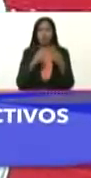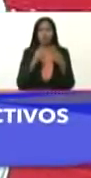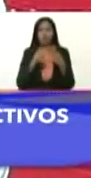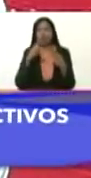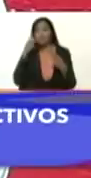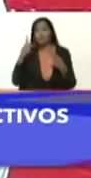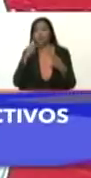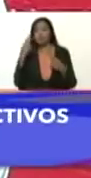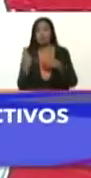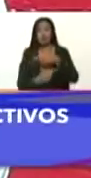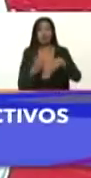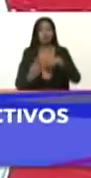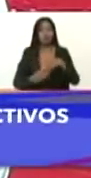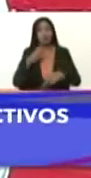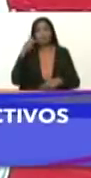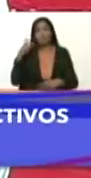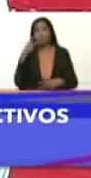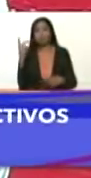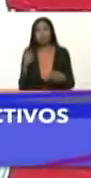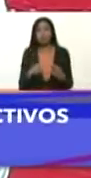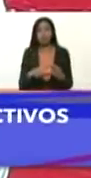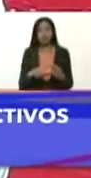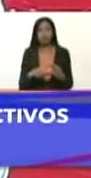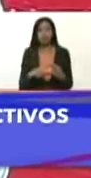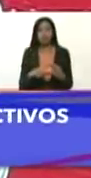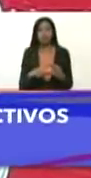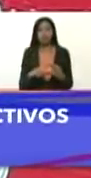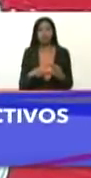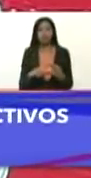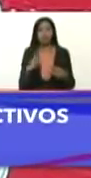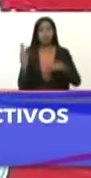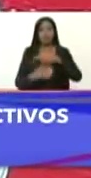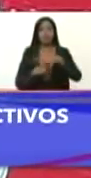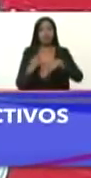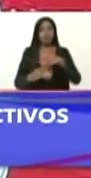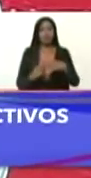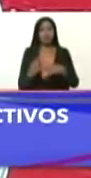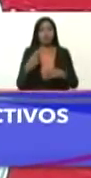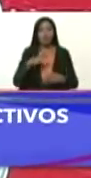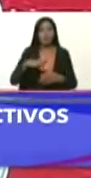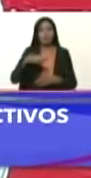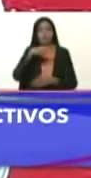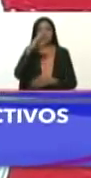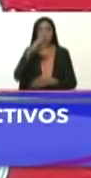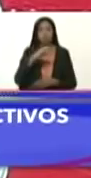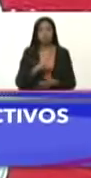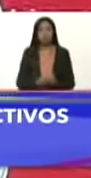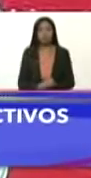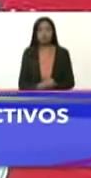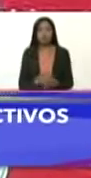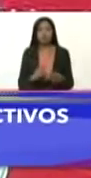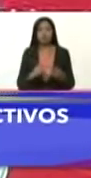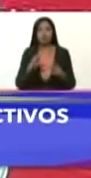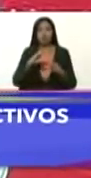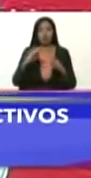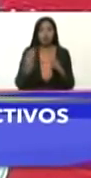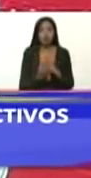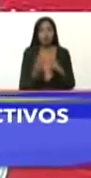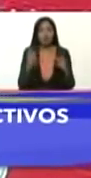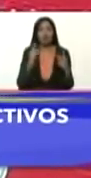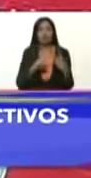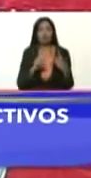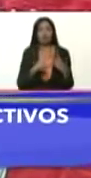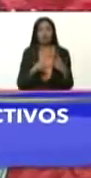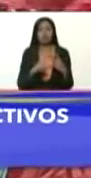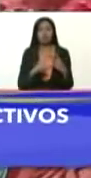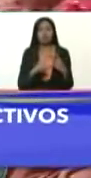la revolución política, la revolución moral y espiritual, la revolución cultural,